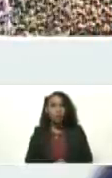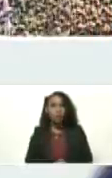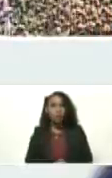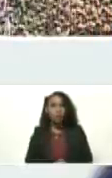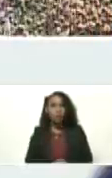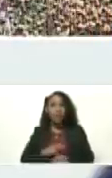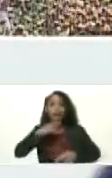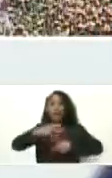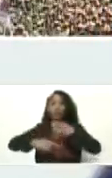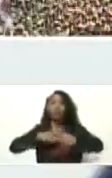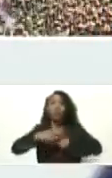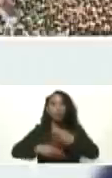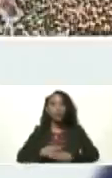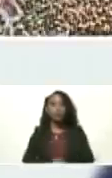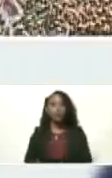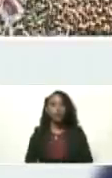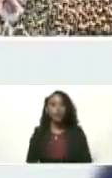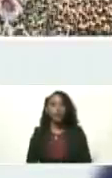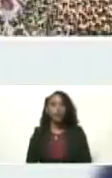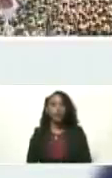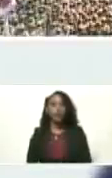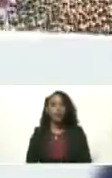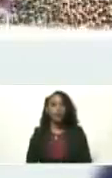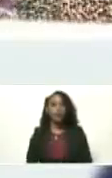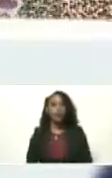De la revolución de abril.